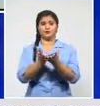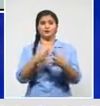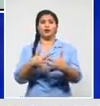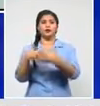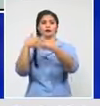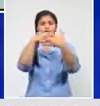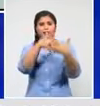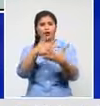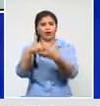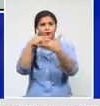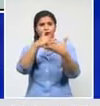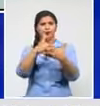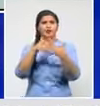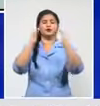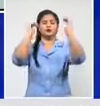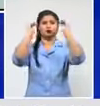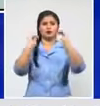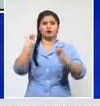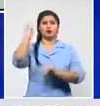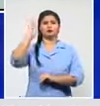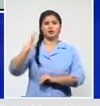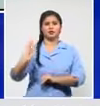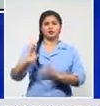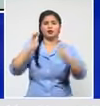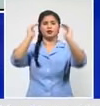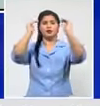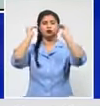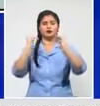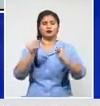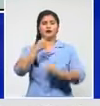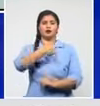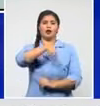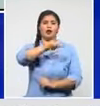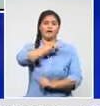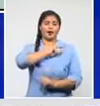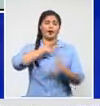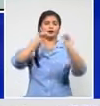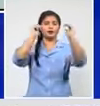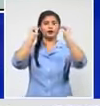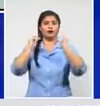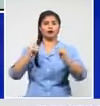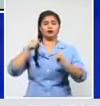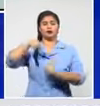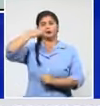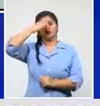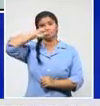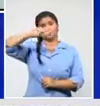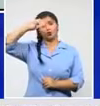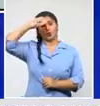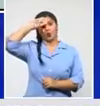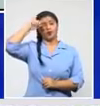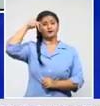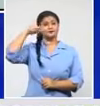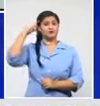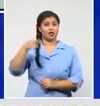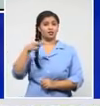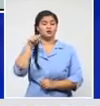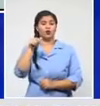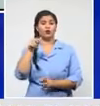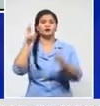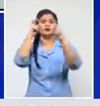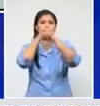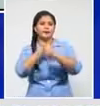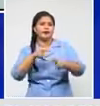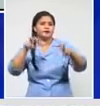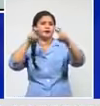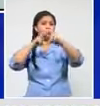en tasas por millón de habitantes, que es como habitualmente evalúan los organismos internacionales.